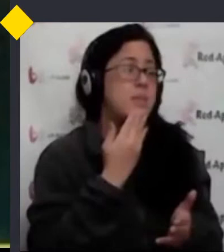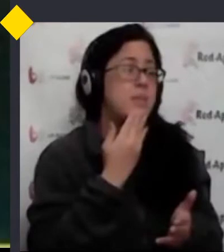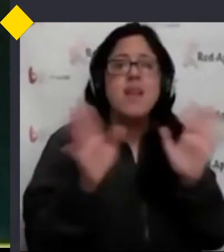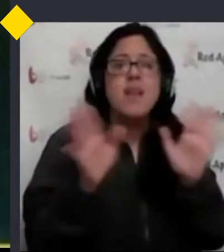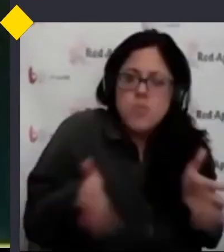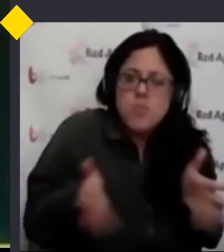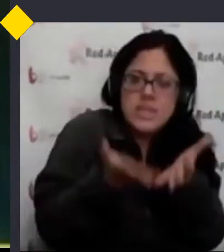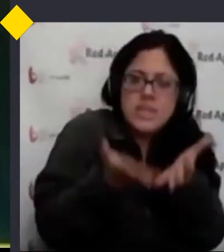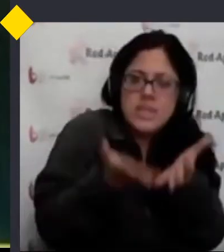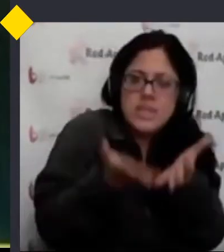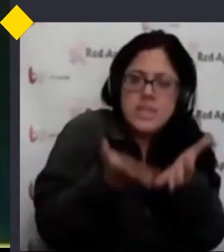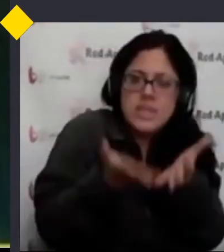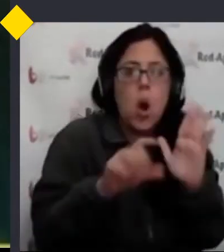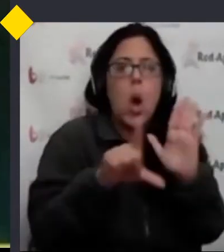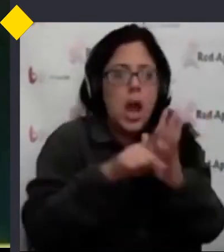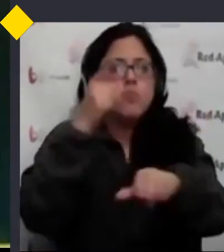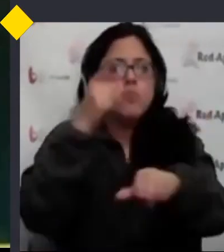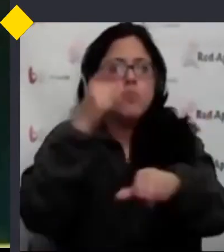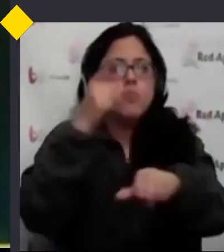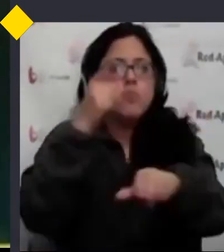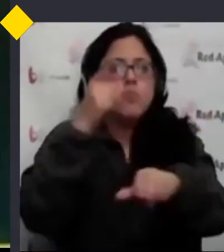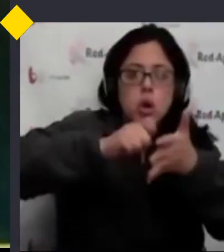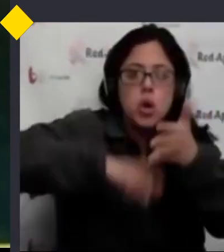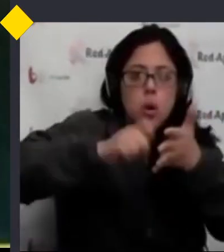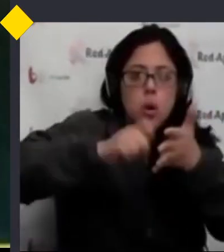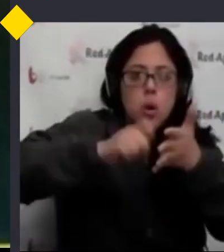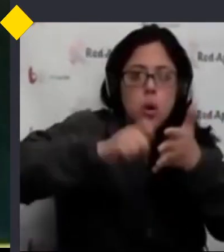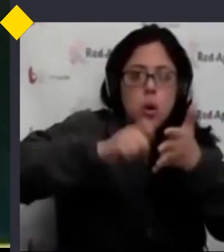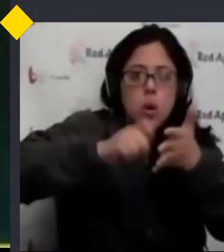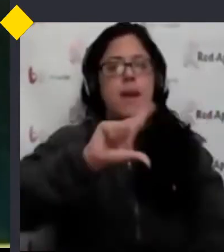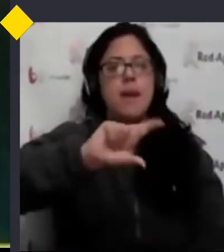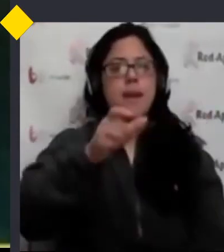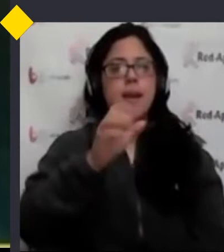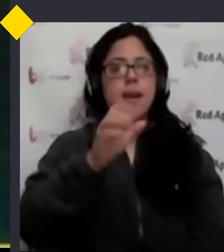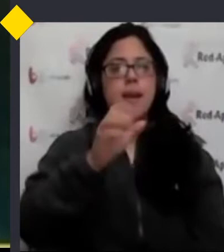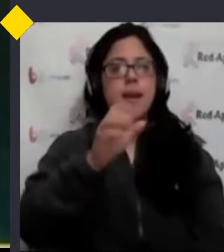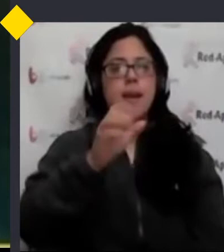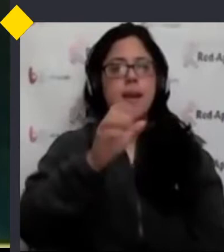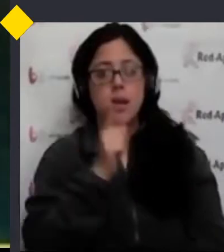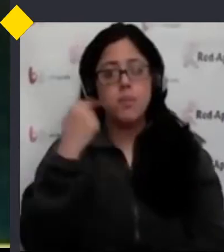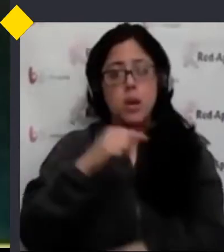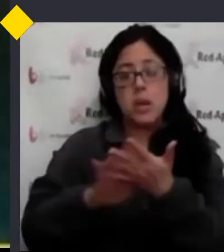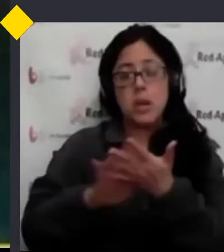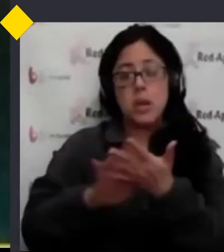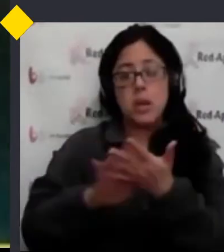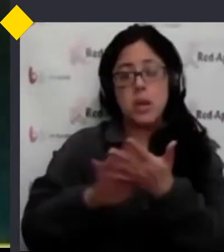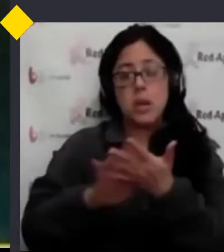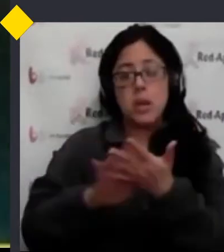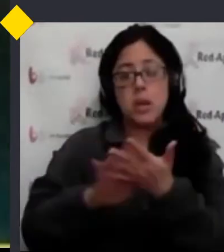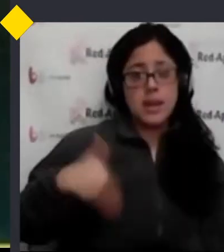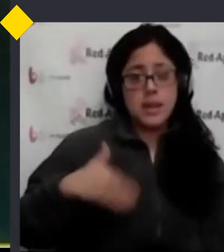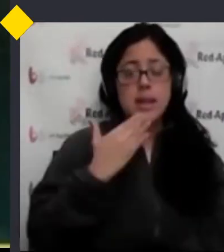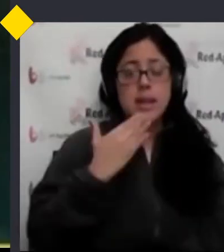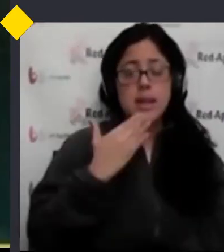mandaten la contratación de personas LGBT. Esto sí existe, por ejemplo, en Argentina y en Uruguay, donde están más avanzados que